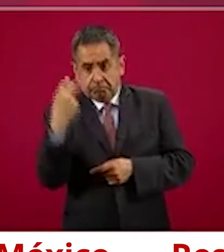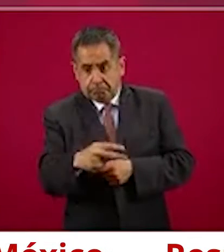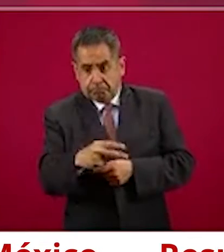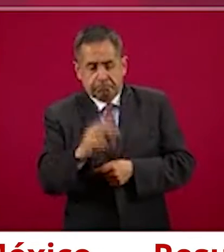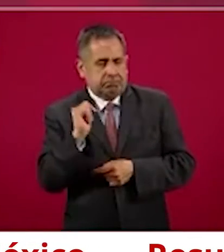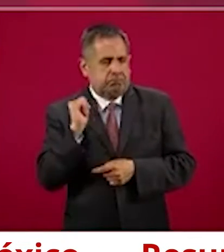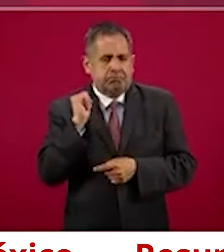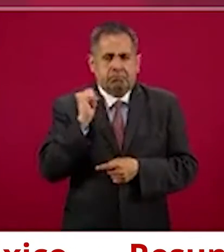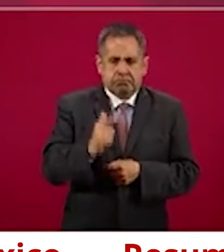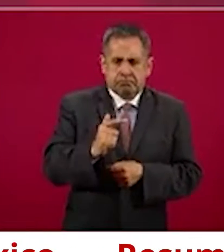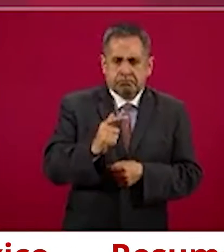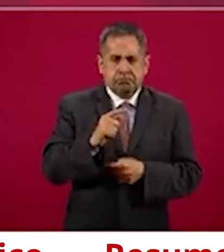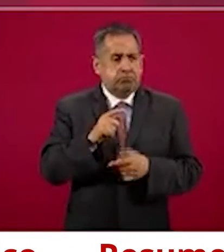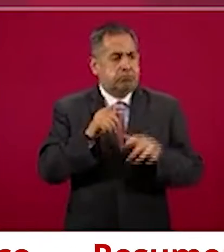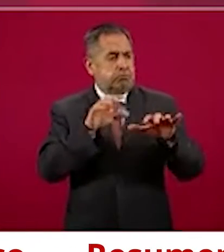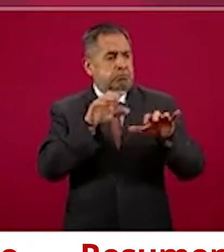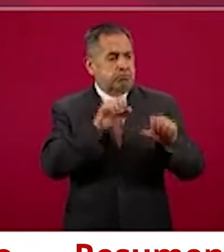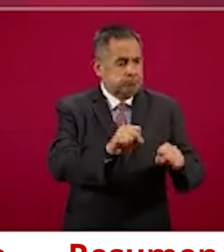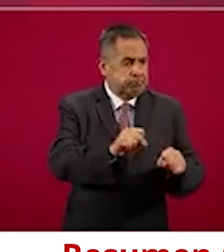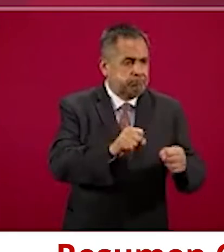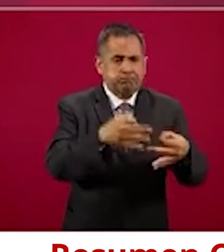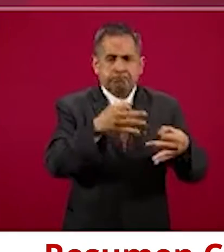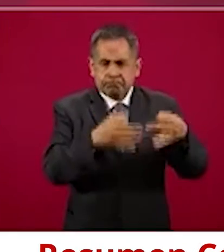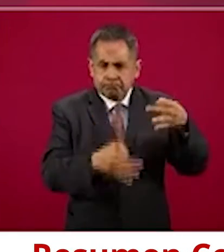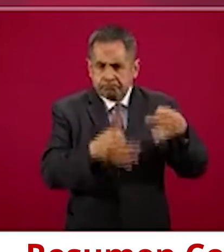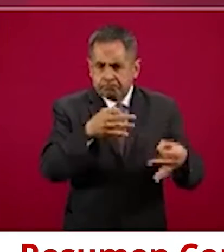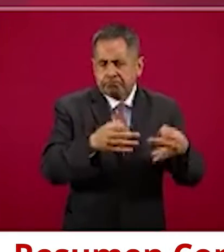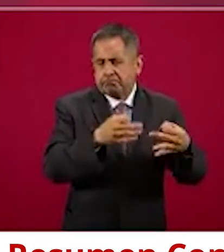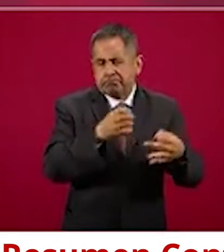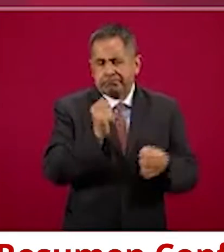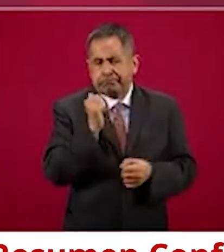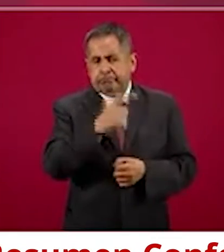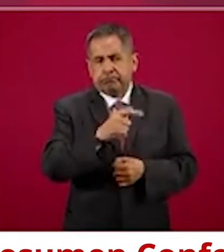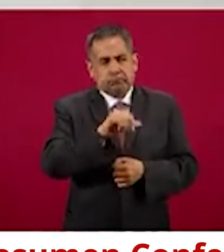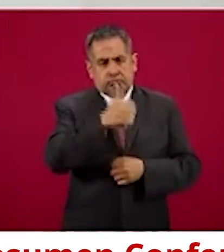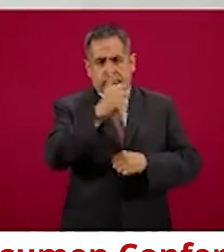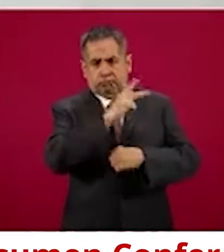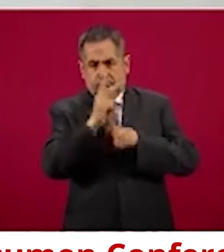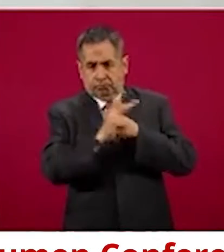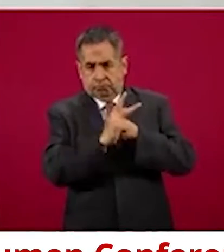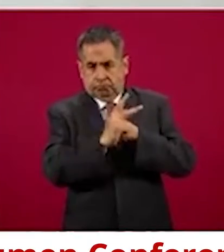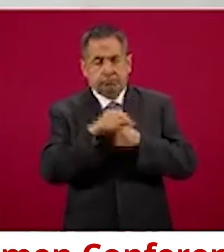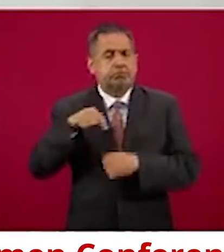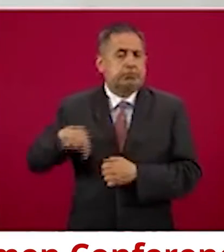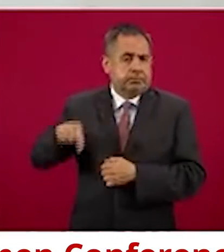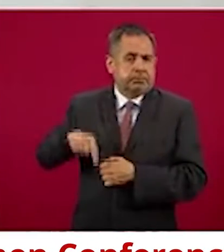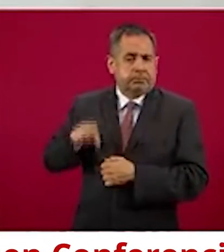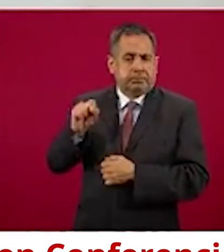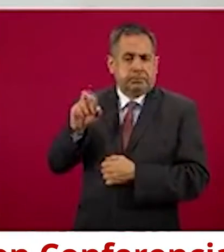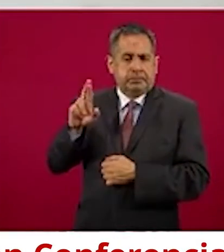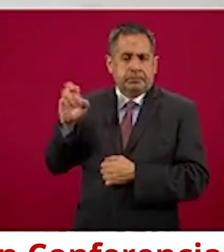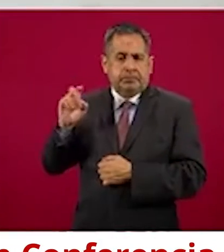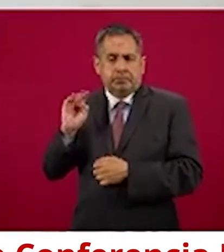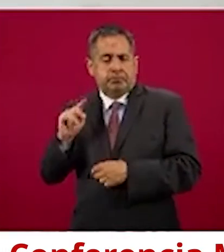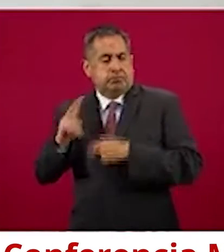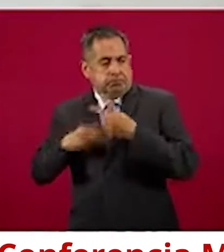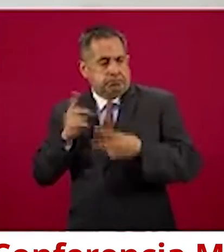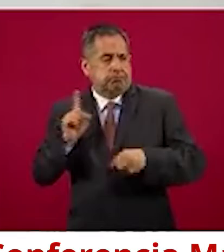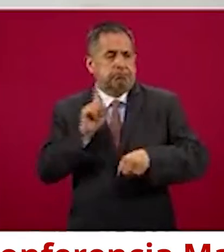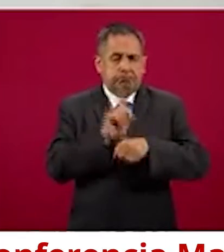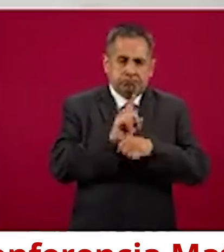son enjuiciados, detenidos en el extranjero, se les